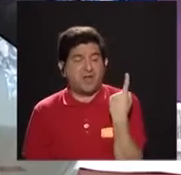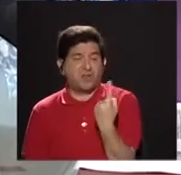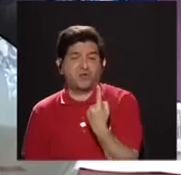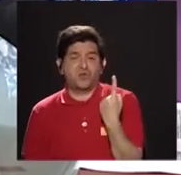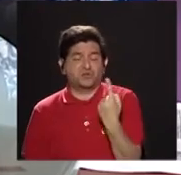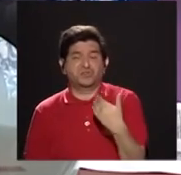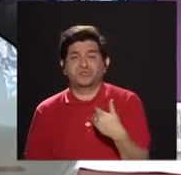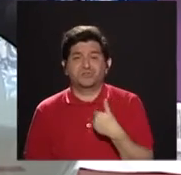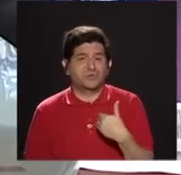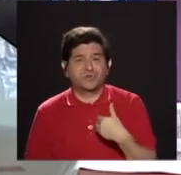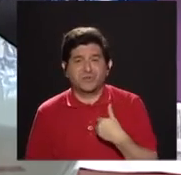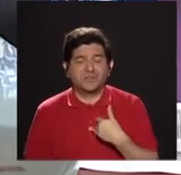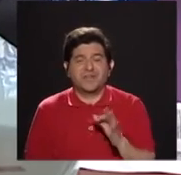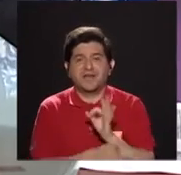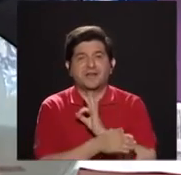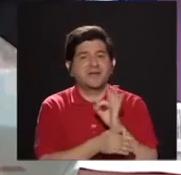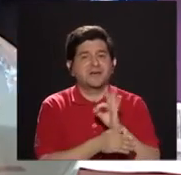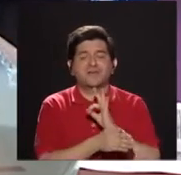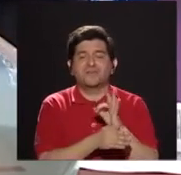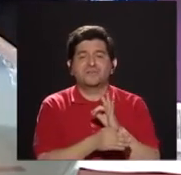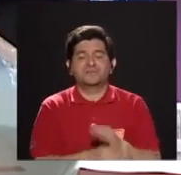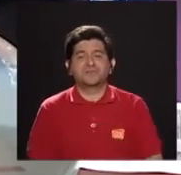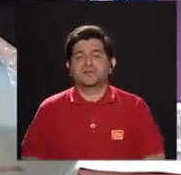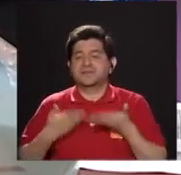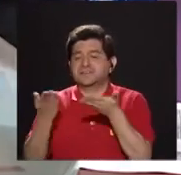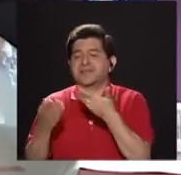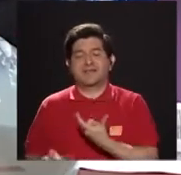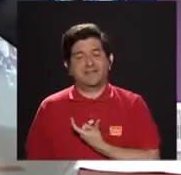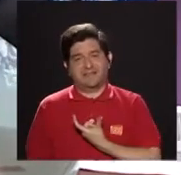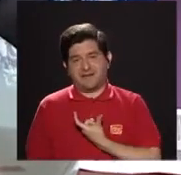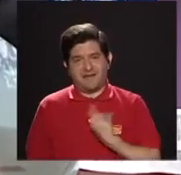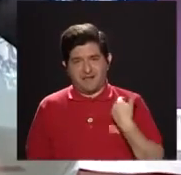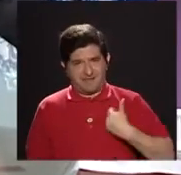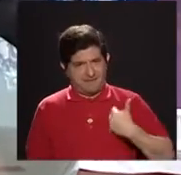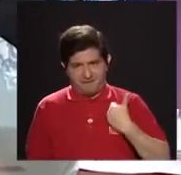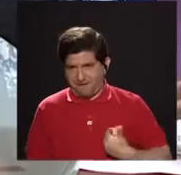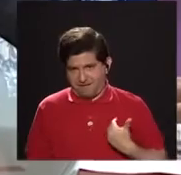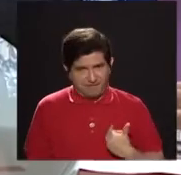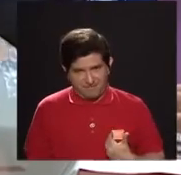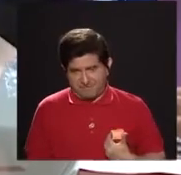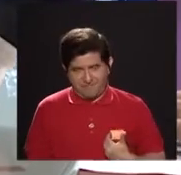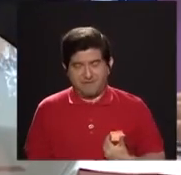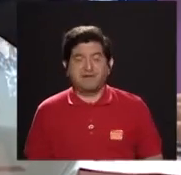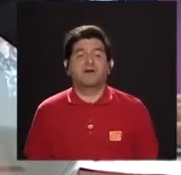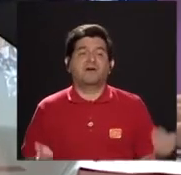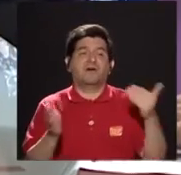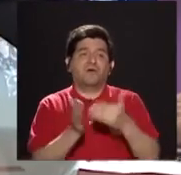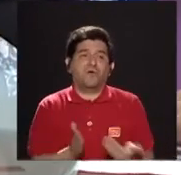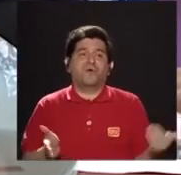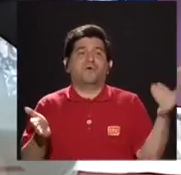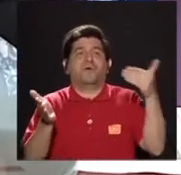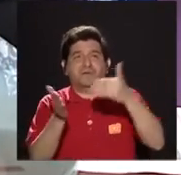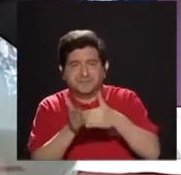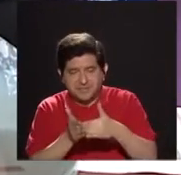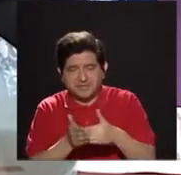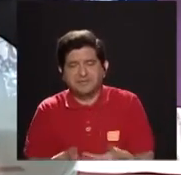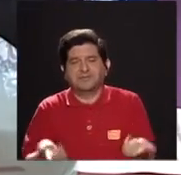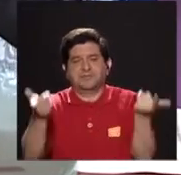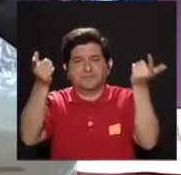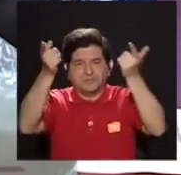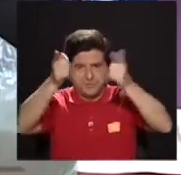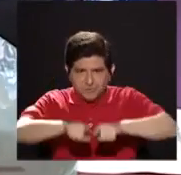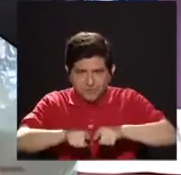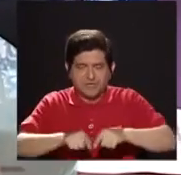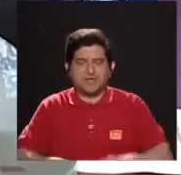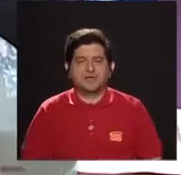solamente recibe funciones del alcalde, ¿verdad? Entonces, digamos que vuelve a tener